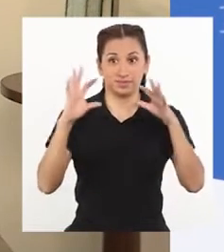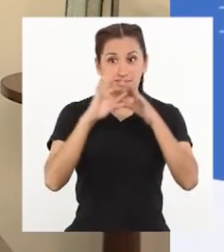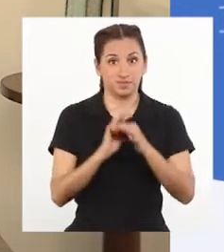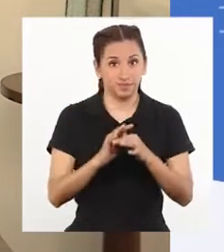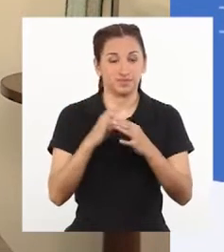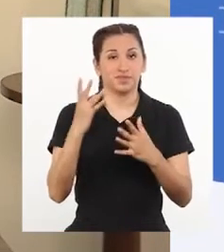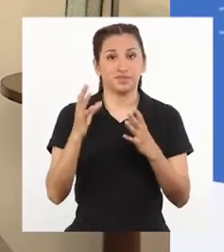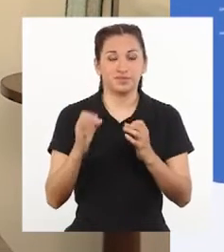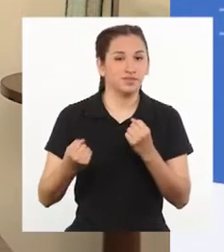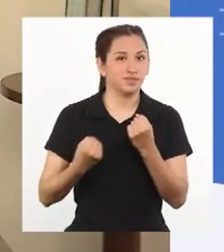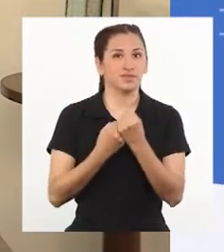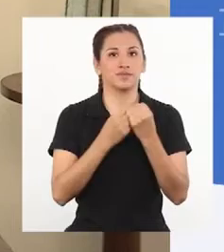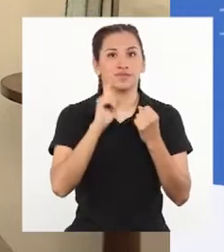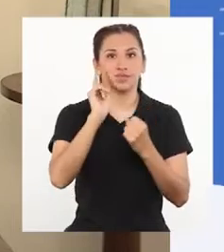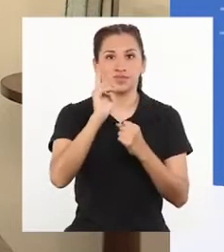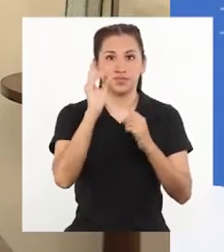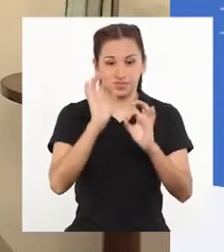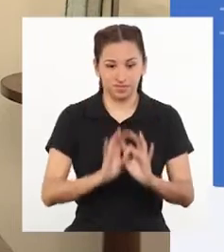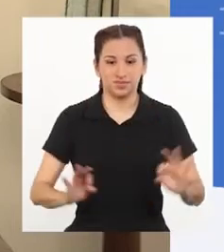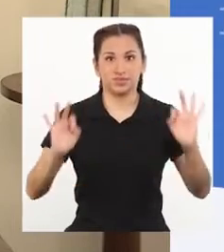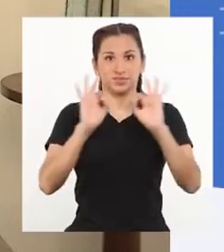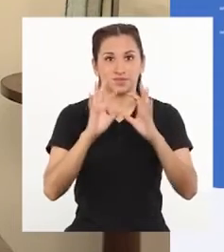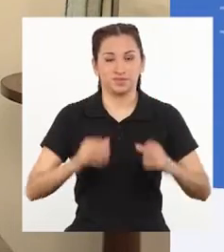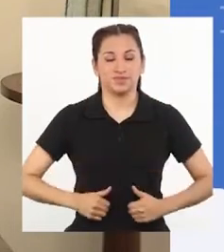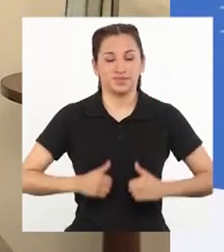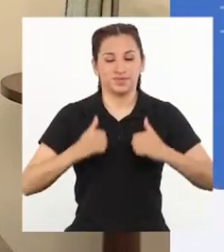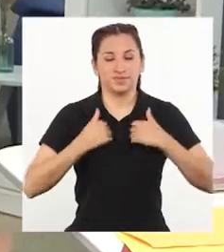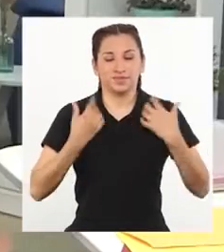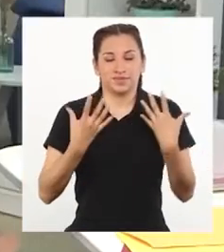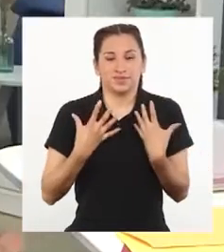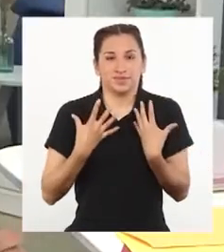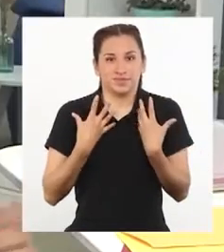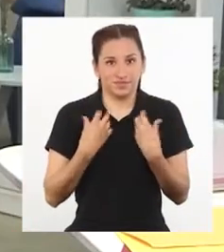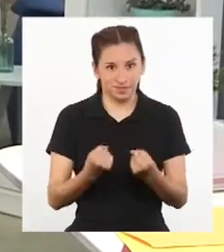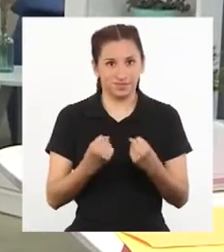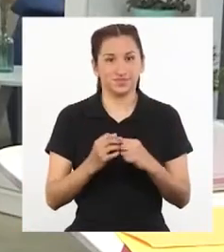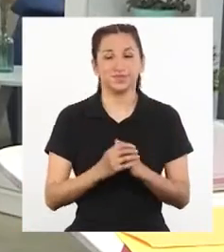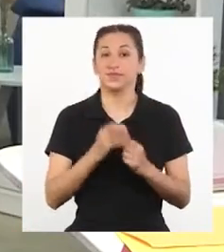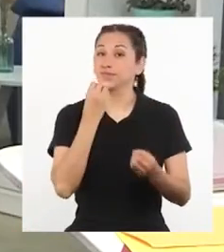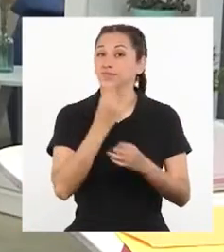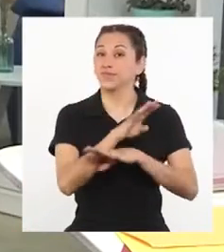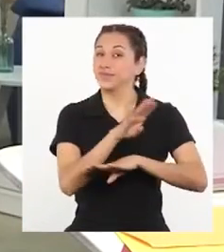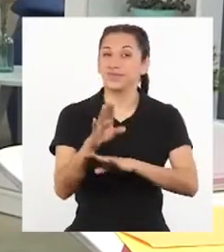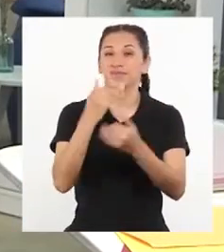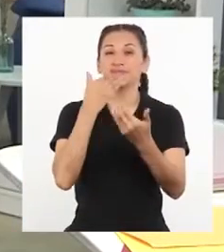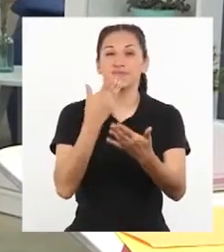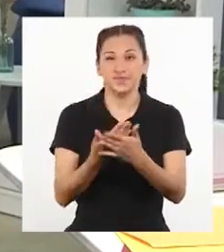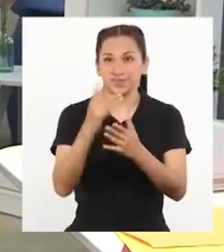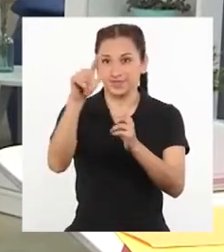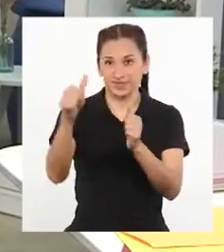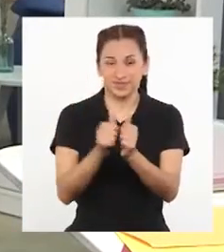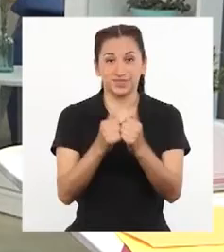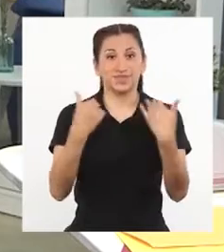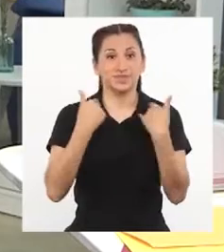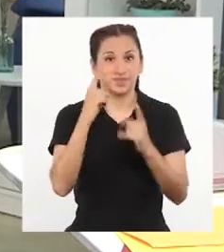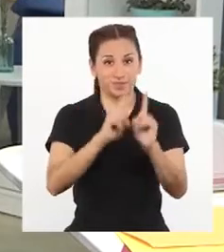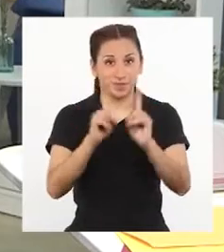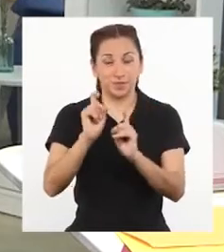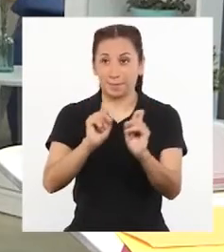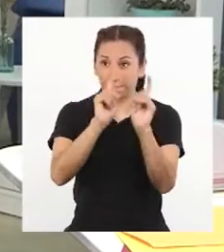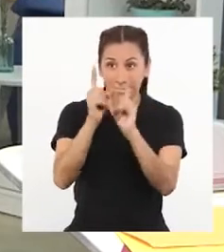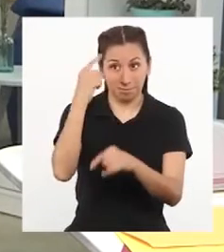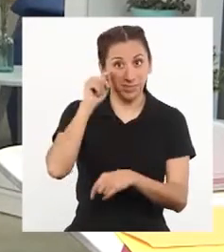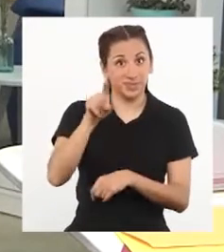para hablarnos de la importancia de llevar un estilo saludable. Buenas tardes, gracias por acompañarnos. Tenemos